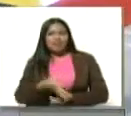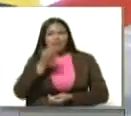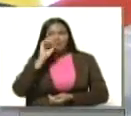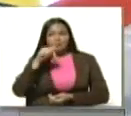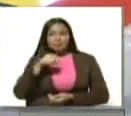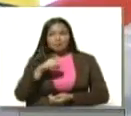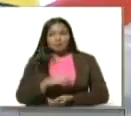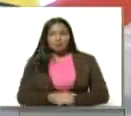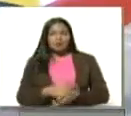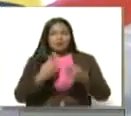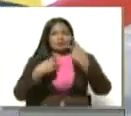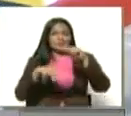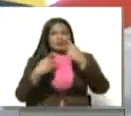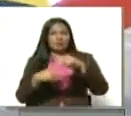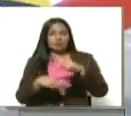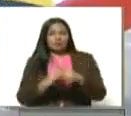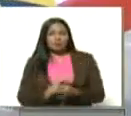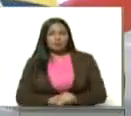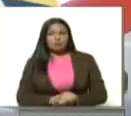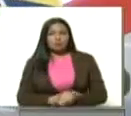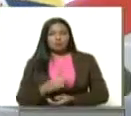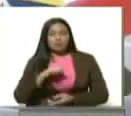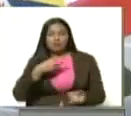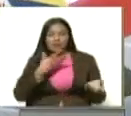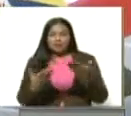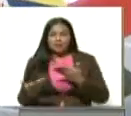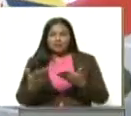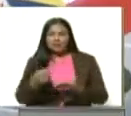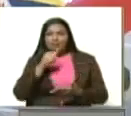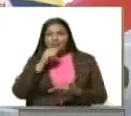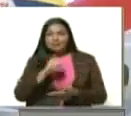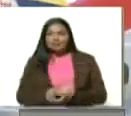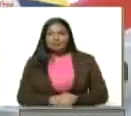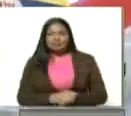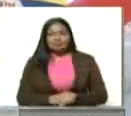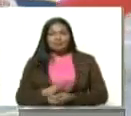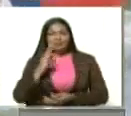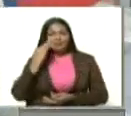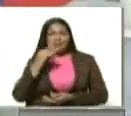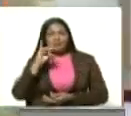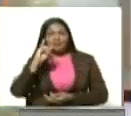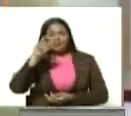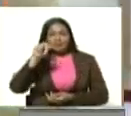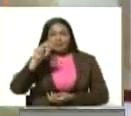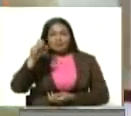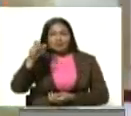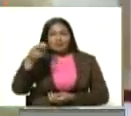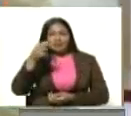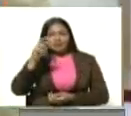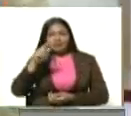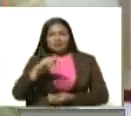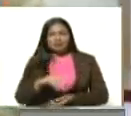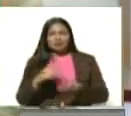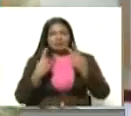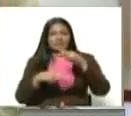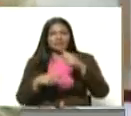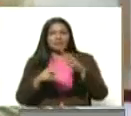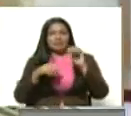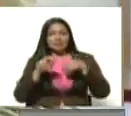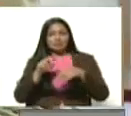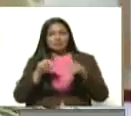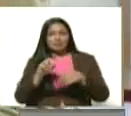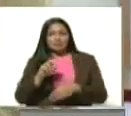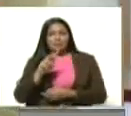Café.lamanana en TikTok. ¿Y las cuentas de nuestra invitada cuáles son? Bueno, Facebook, Ingrid Barón, por TikTok, 1312